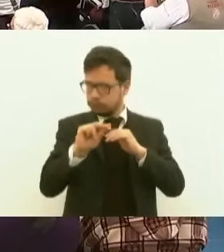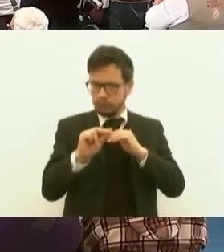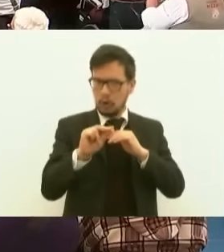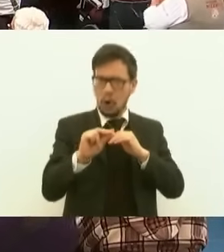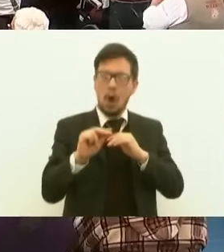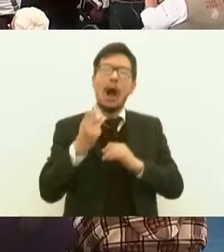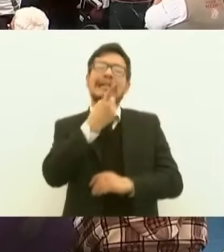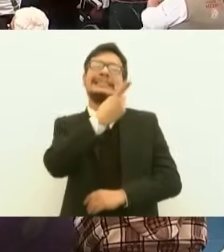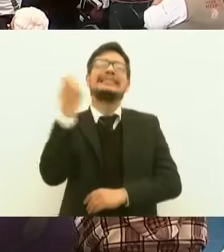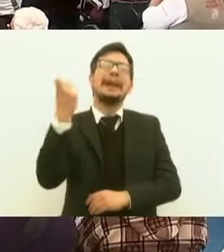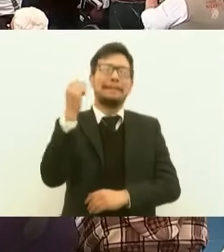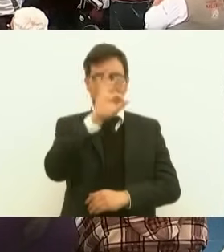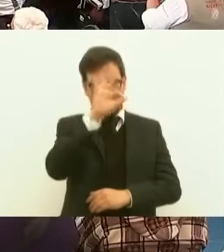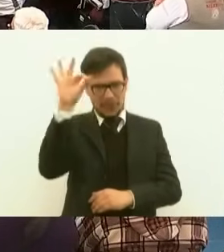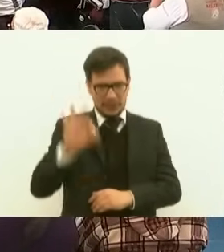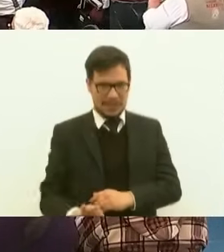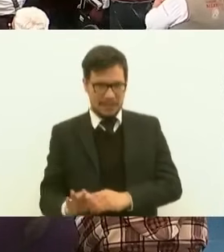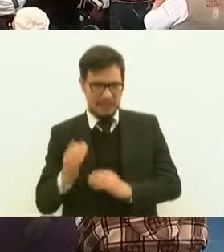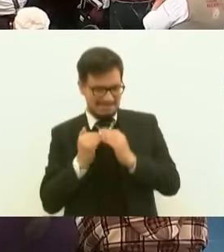Así es.